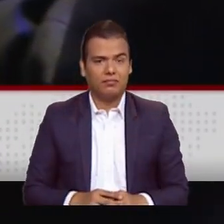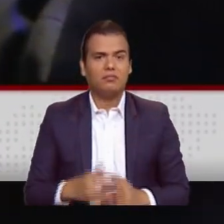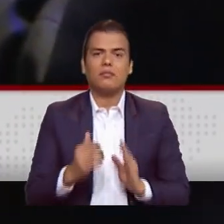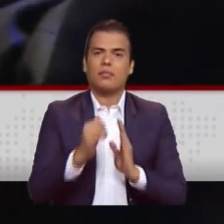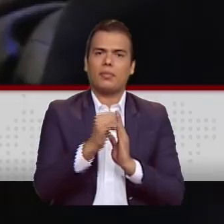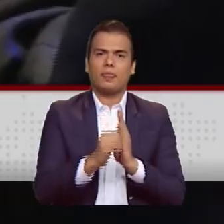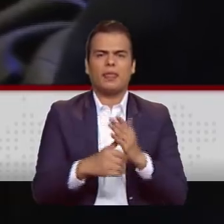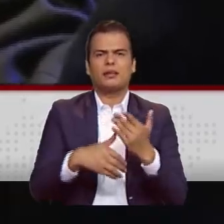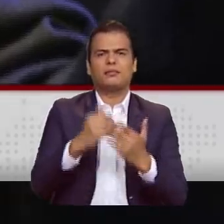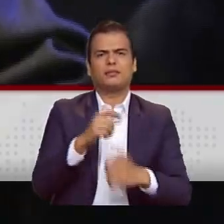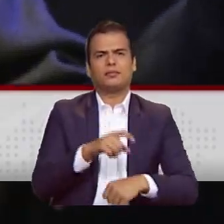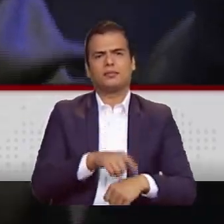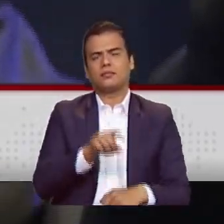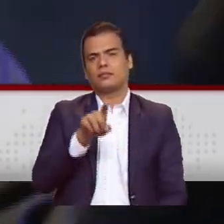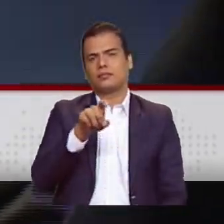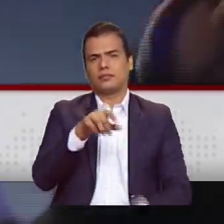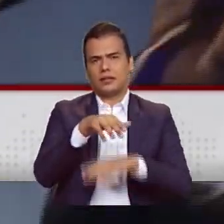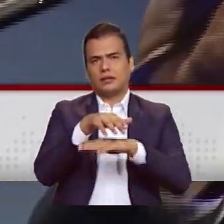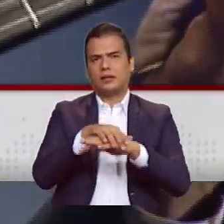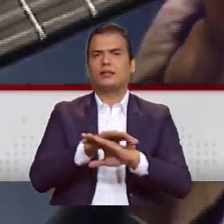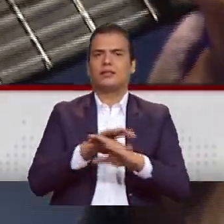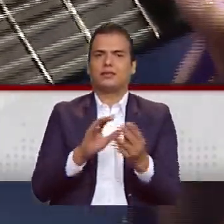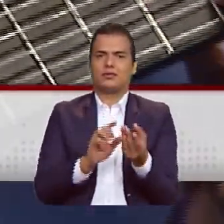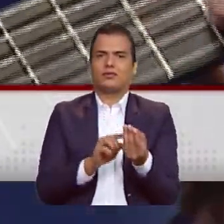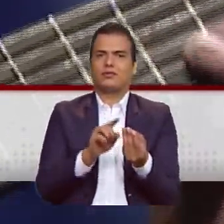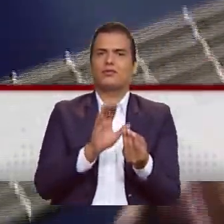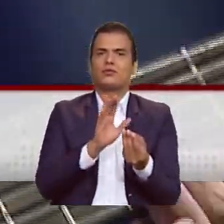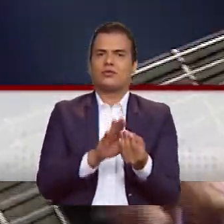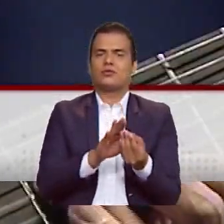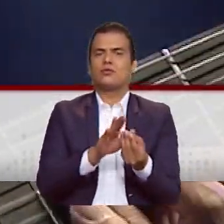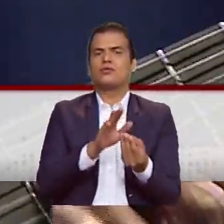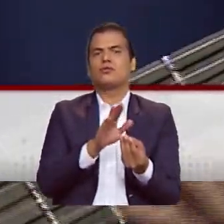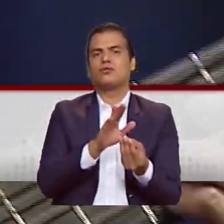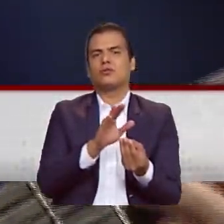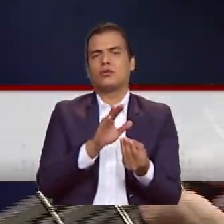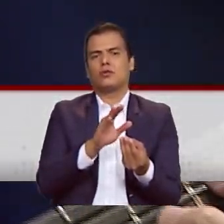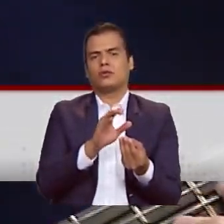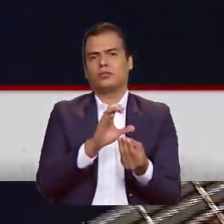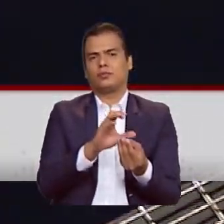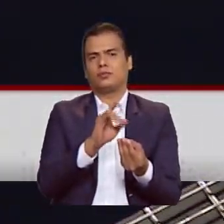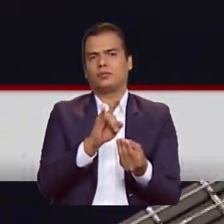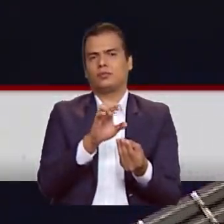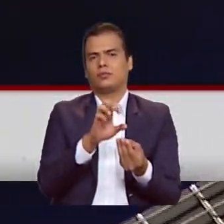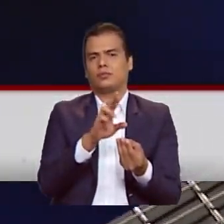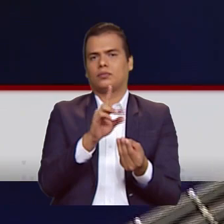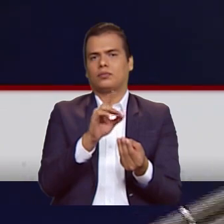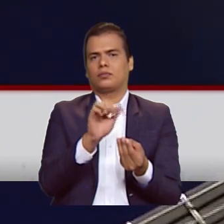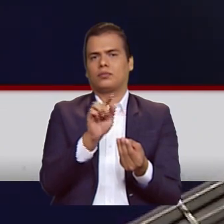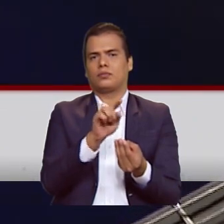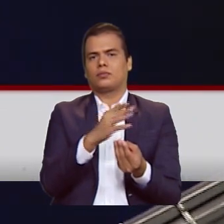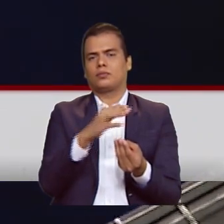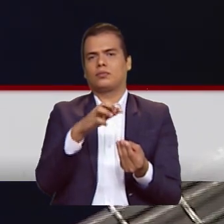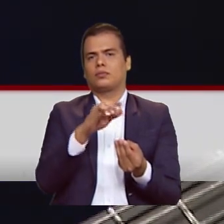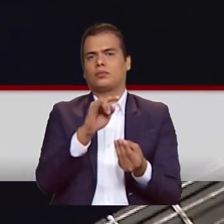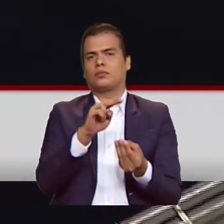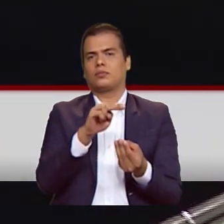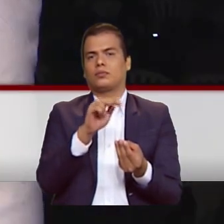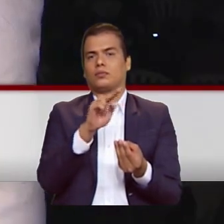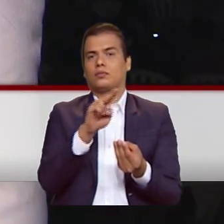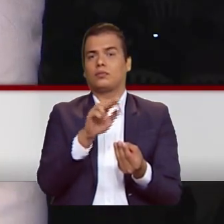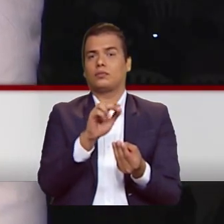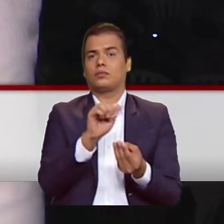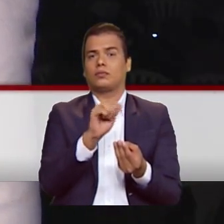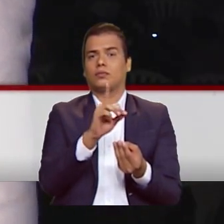programación desde las 6 de la tarde con la escuela de cuerdas pulsadas donde niños desde los 8 años de edad inician en este